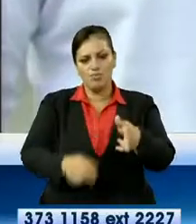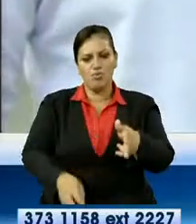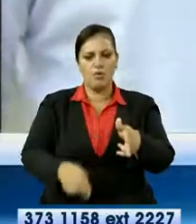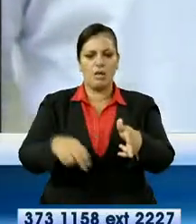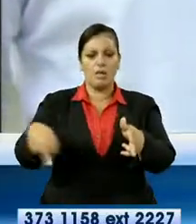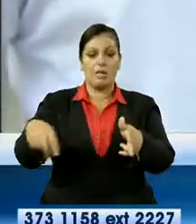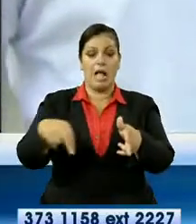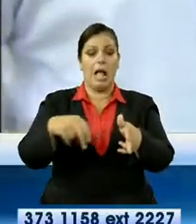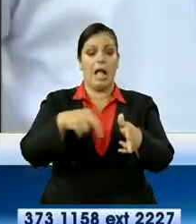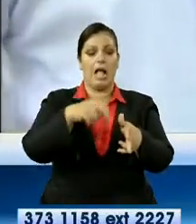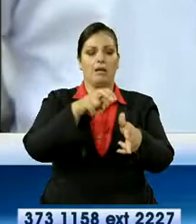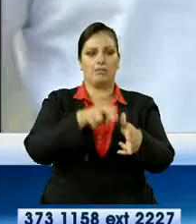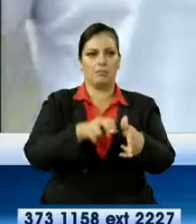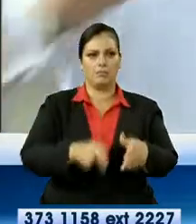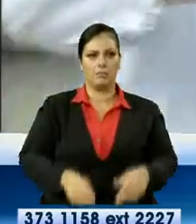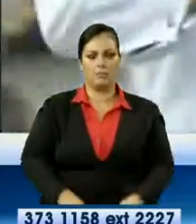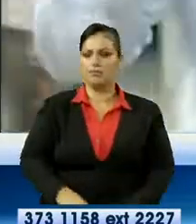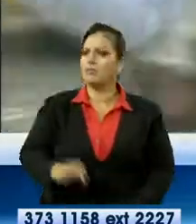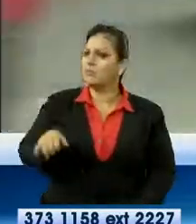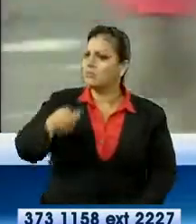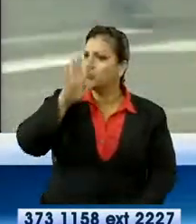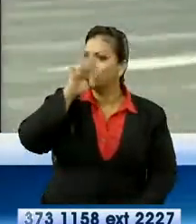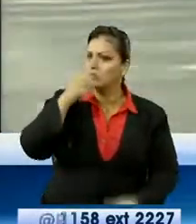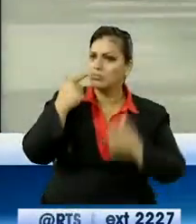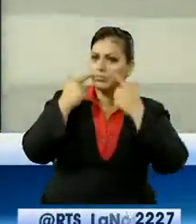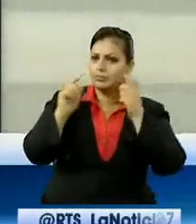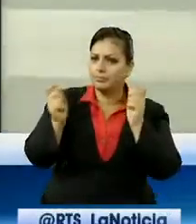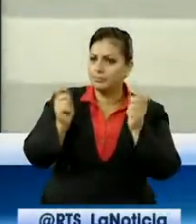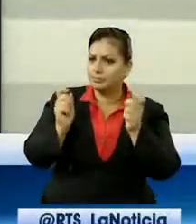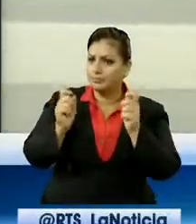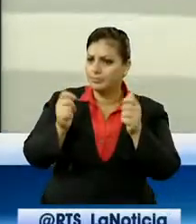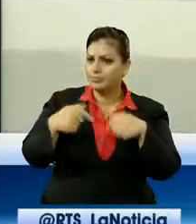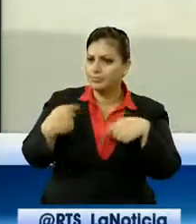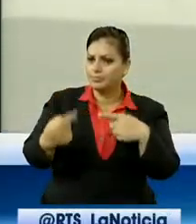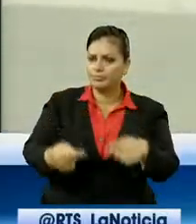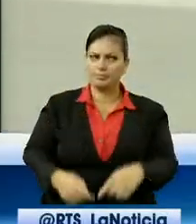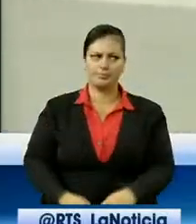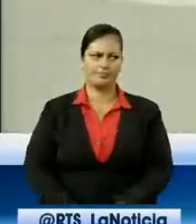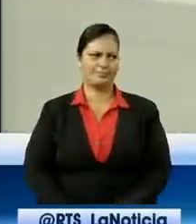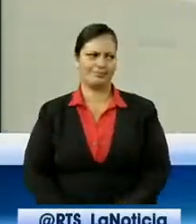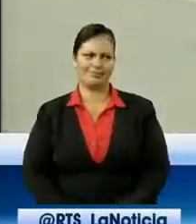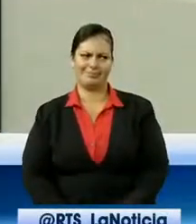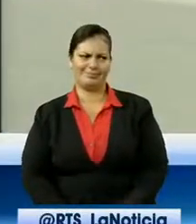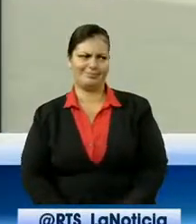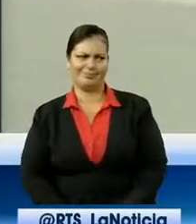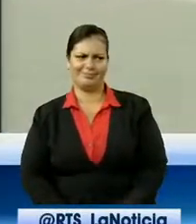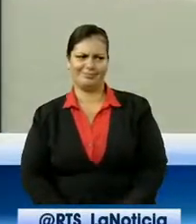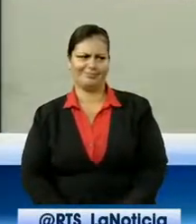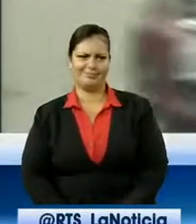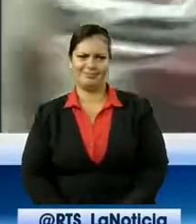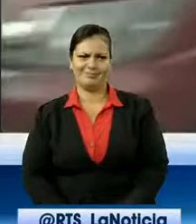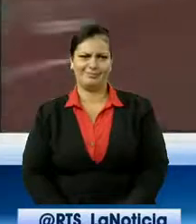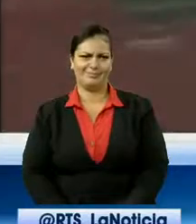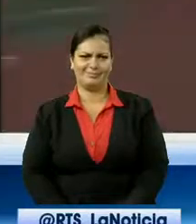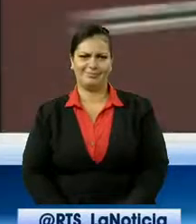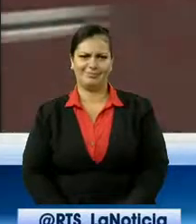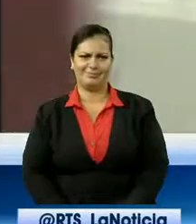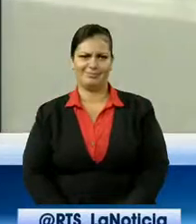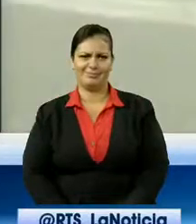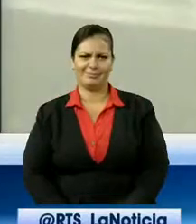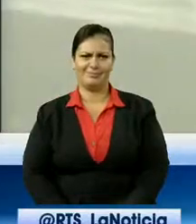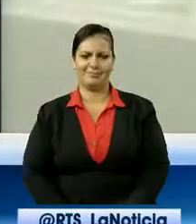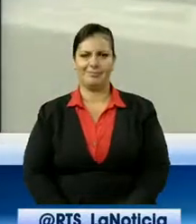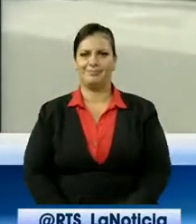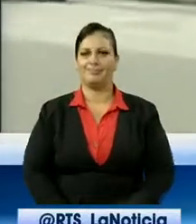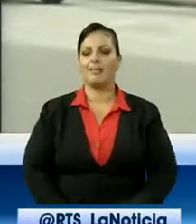No, casi no. O sea que eso no es normal. Que sí, recién porque están ustedes, pero de ahí no, nada que ver. Muchísimas gracias.